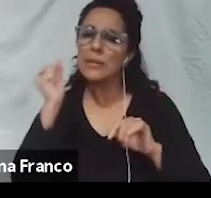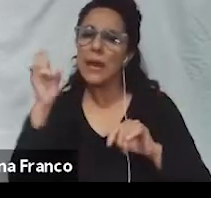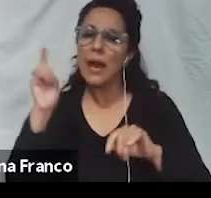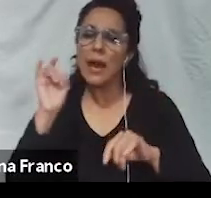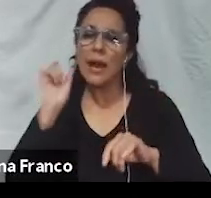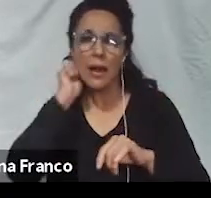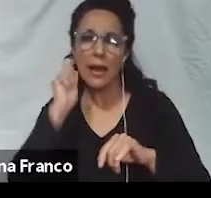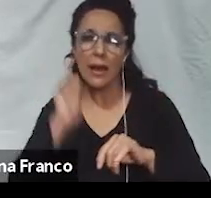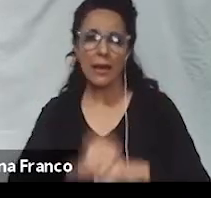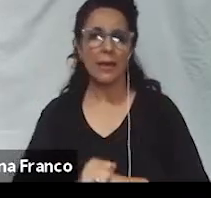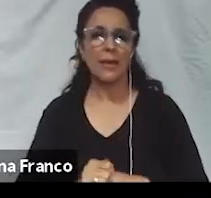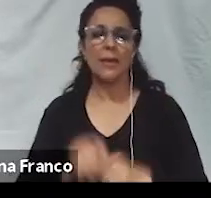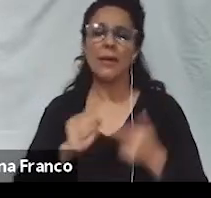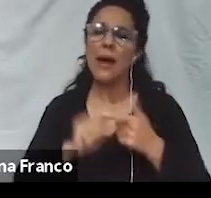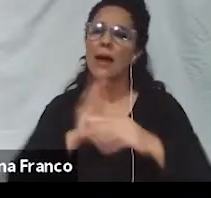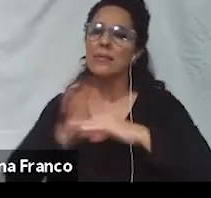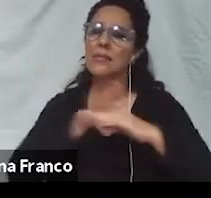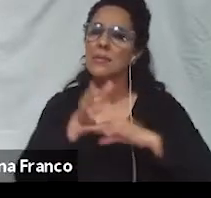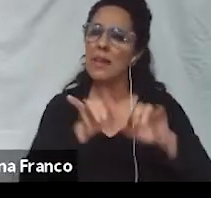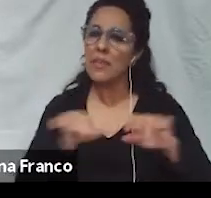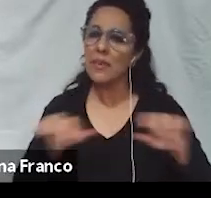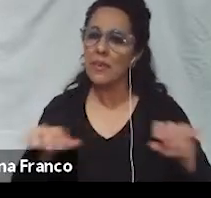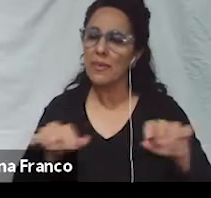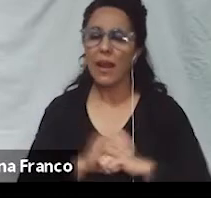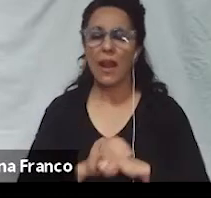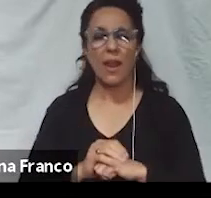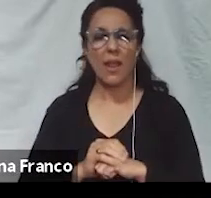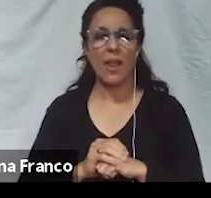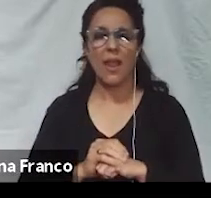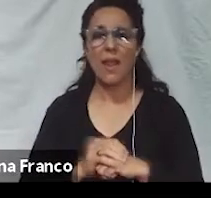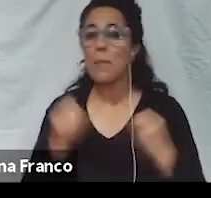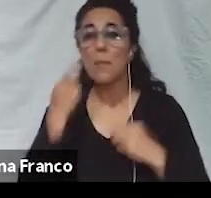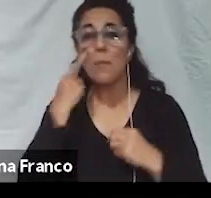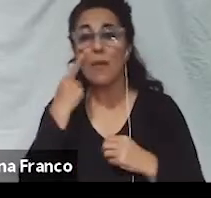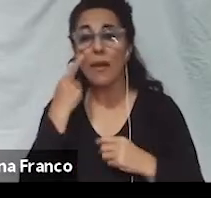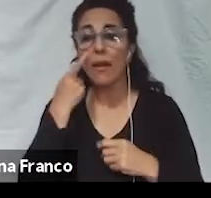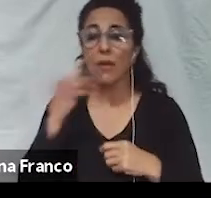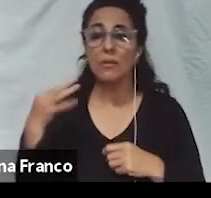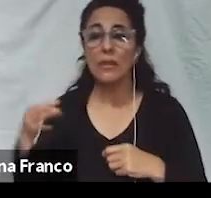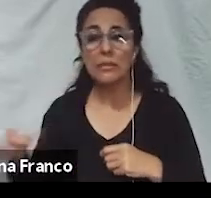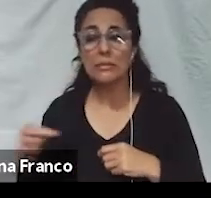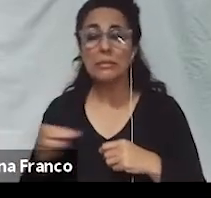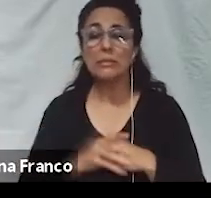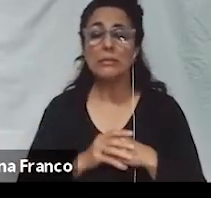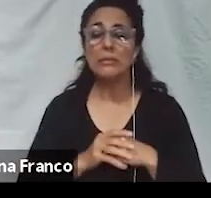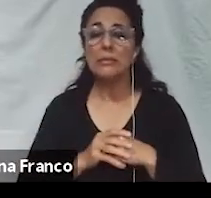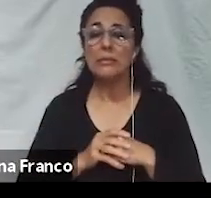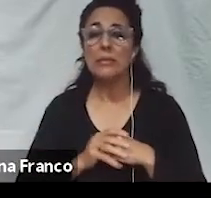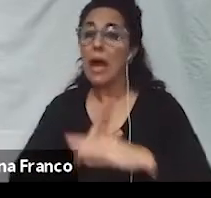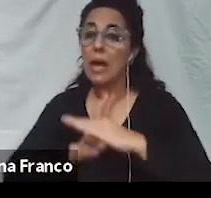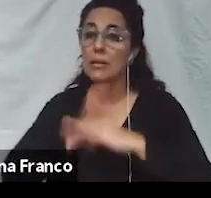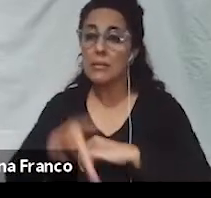qué significa la accesibilidad digital. Después vamos a ver qué es el testing de